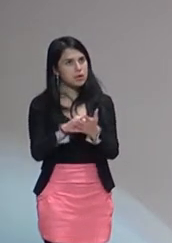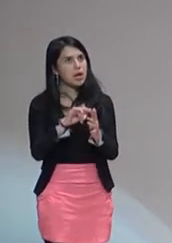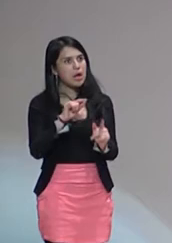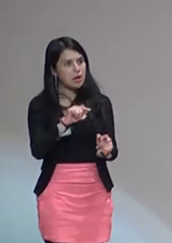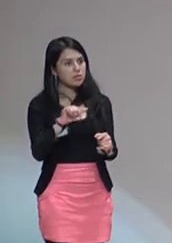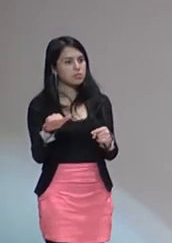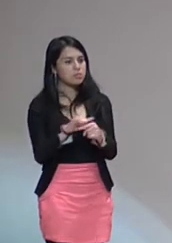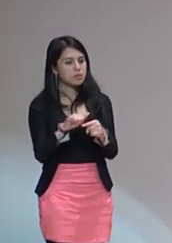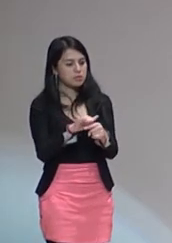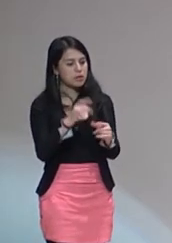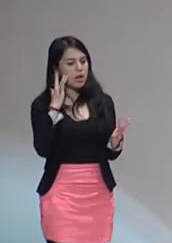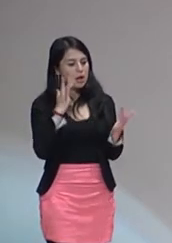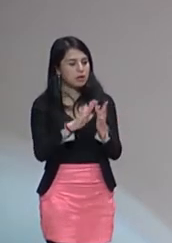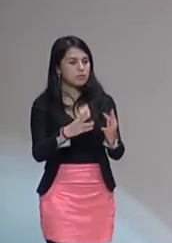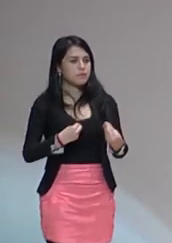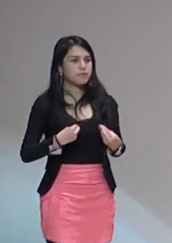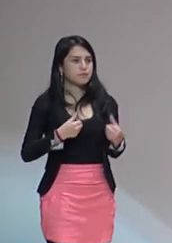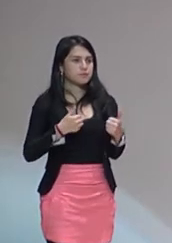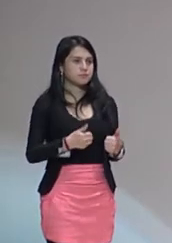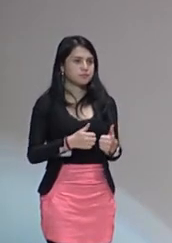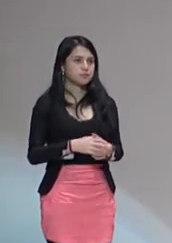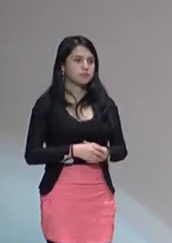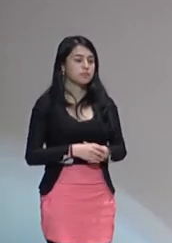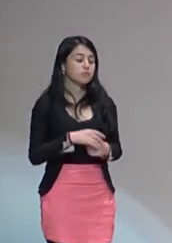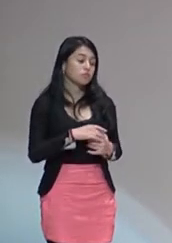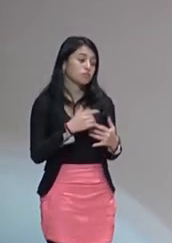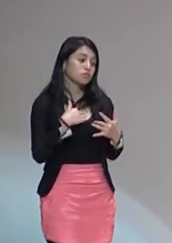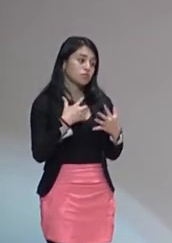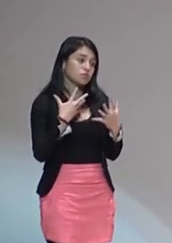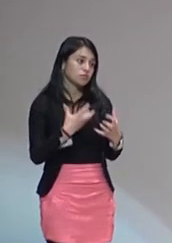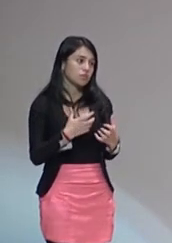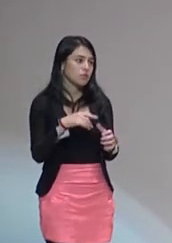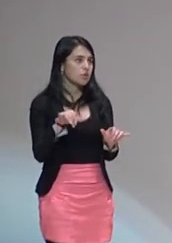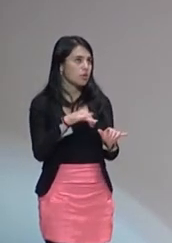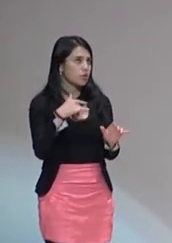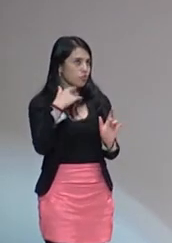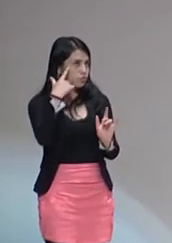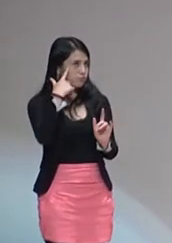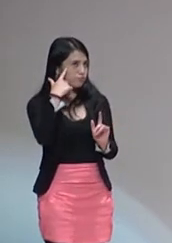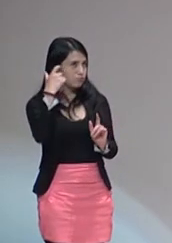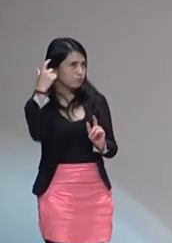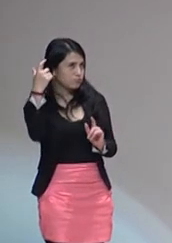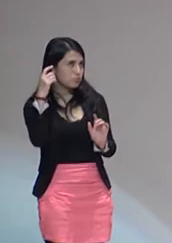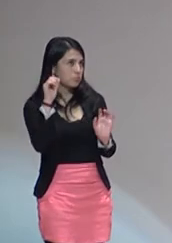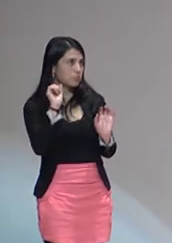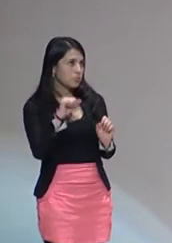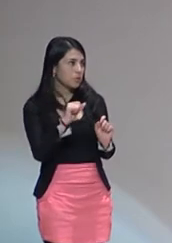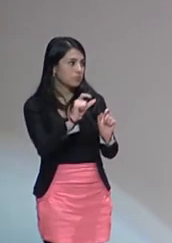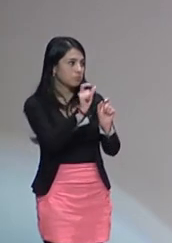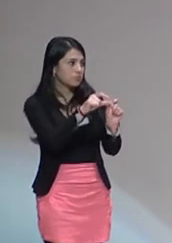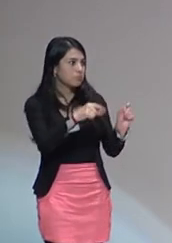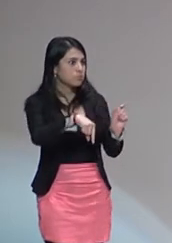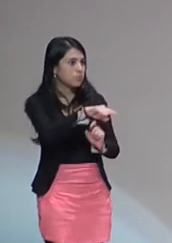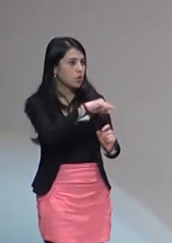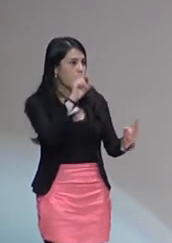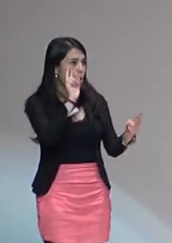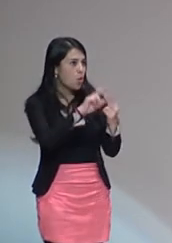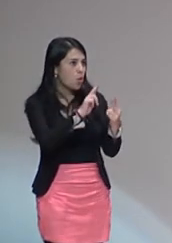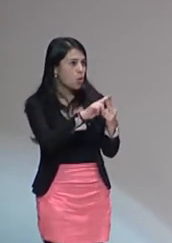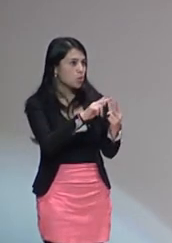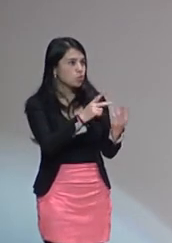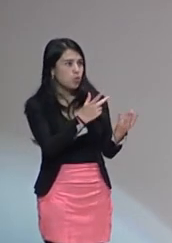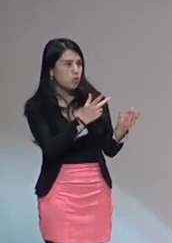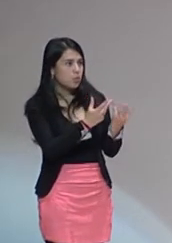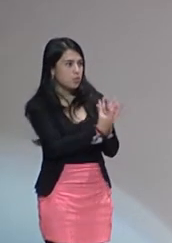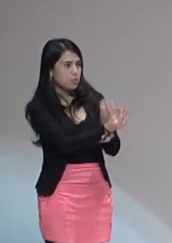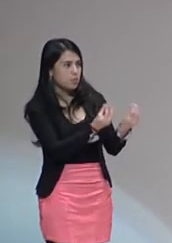buen vivir. Y así me gustaría mucho soñar con ustedes esta utopía de